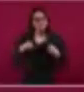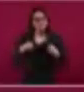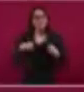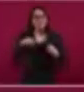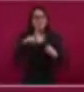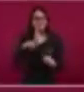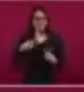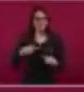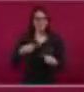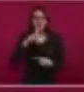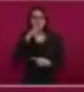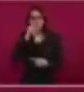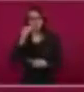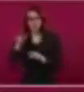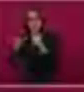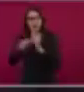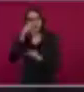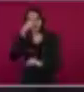afromexicana.